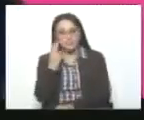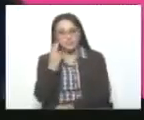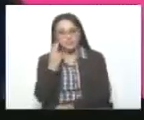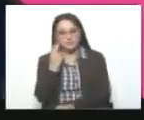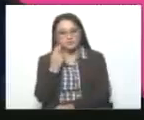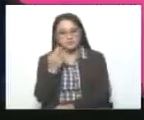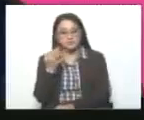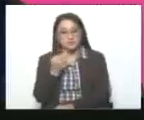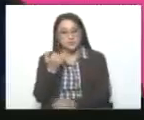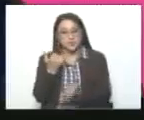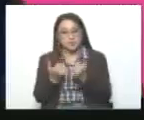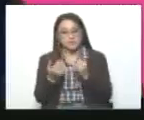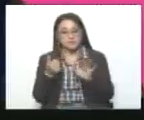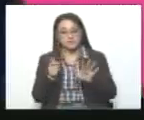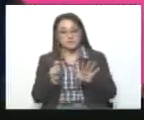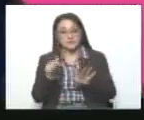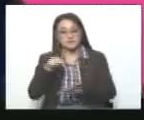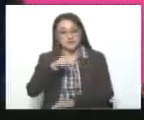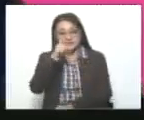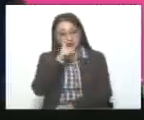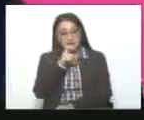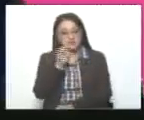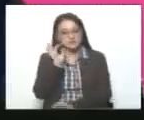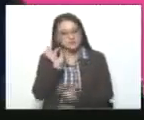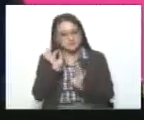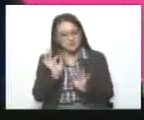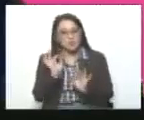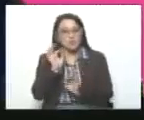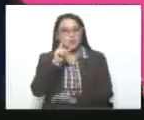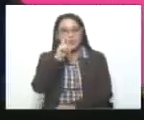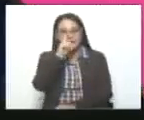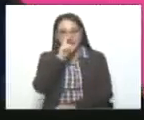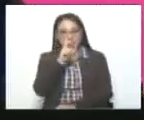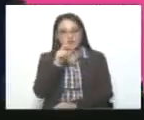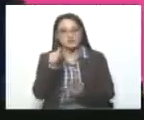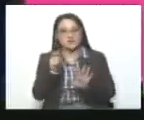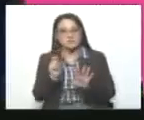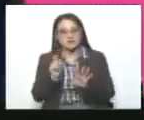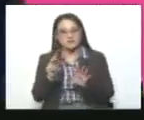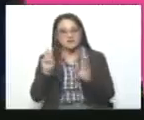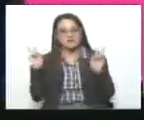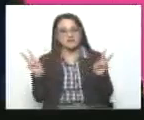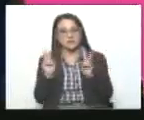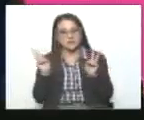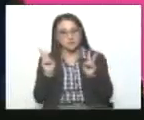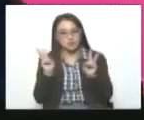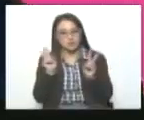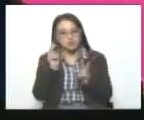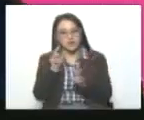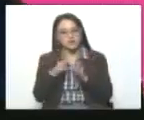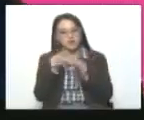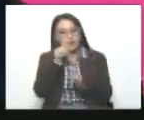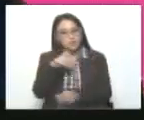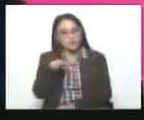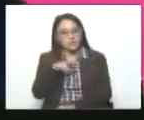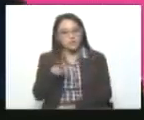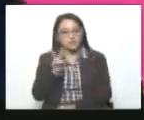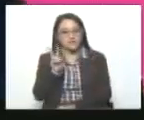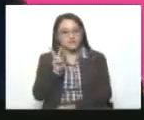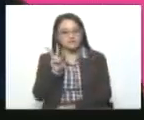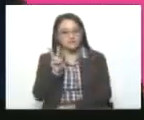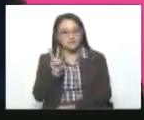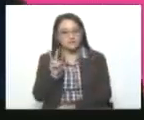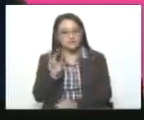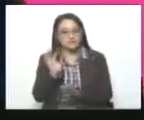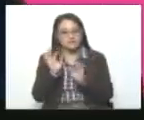seguro de que este último semestre del año va a ser un año, va a ser un semestre de victoria para el pueblo venezolano como nos lo merecemos. Y seguro